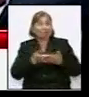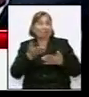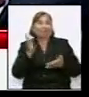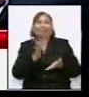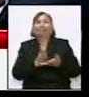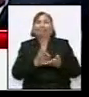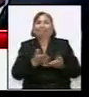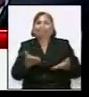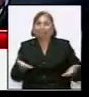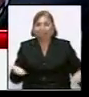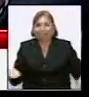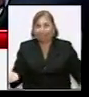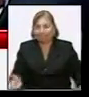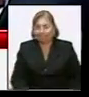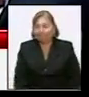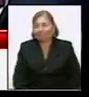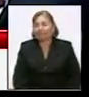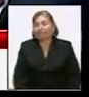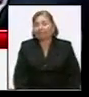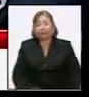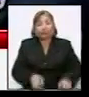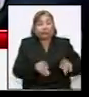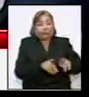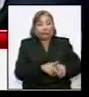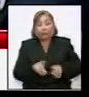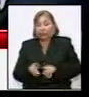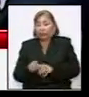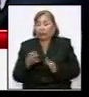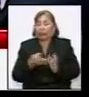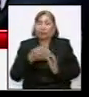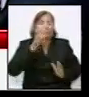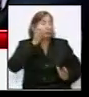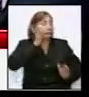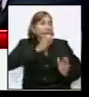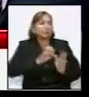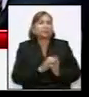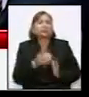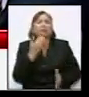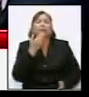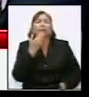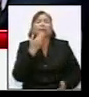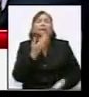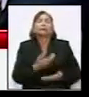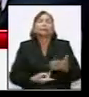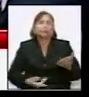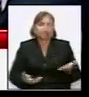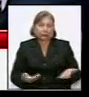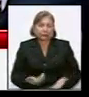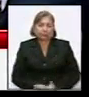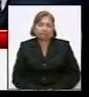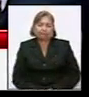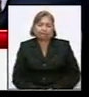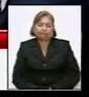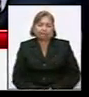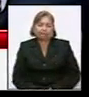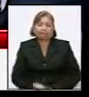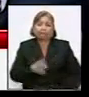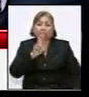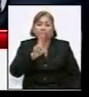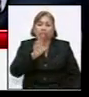una sanción de la misma manera por ejemplo quien podría calificar en el